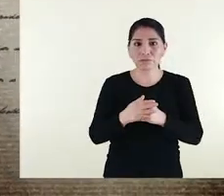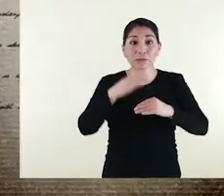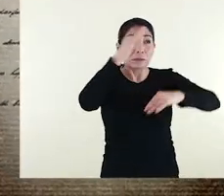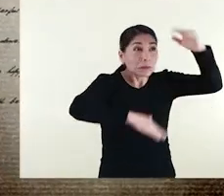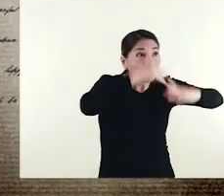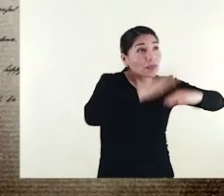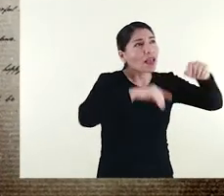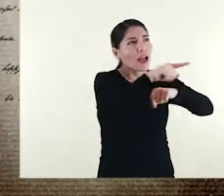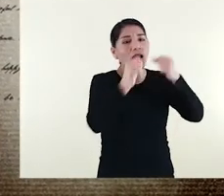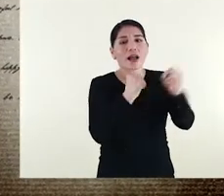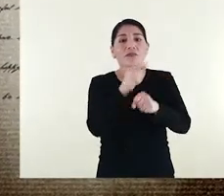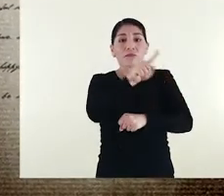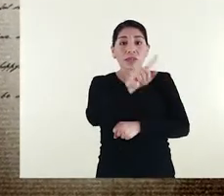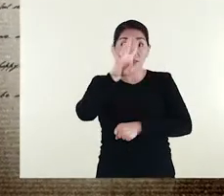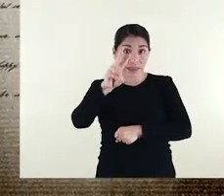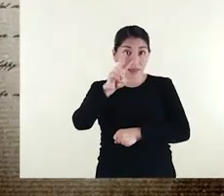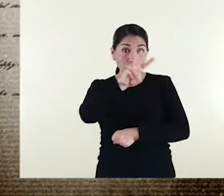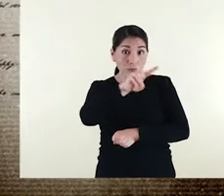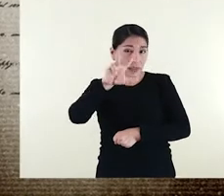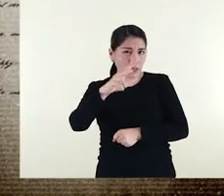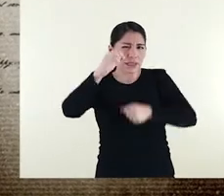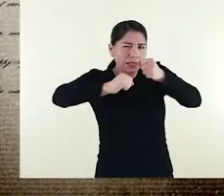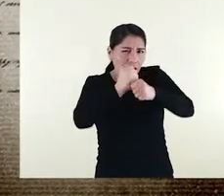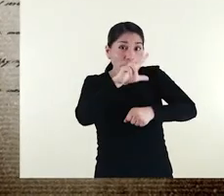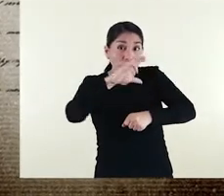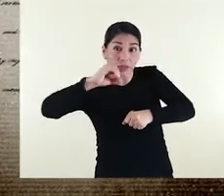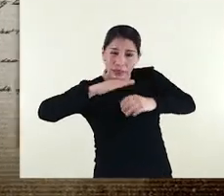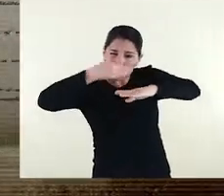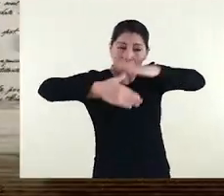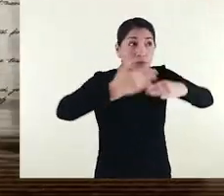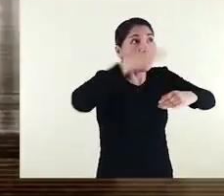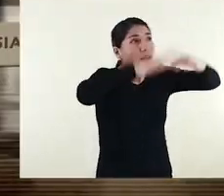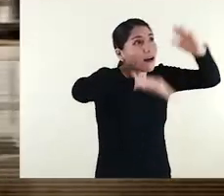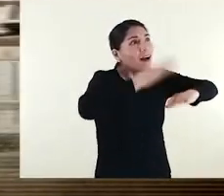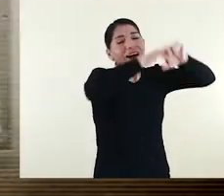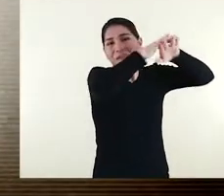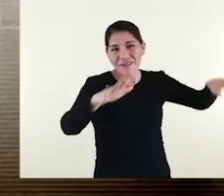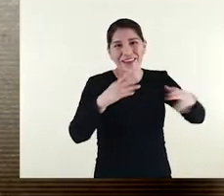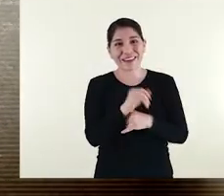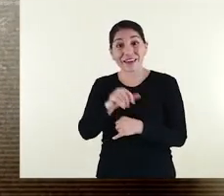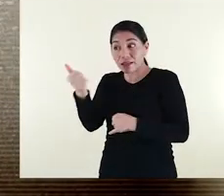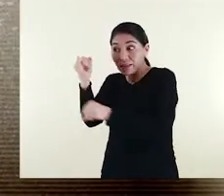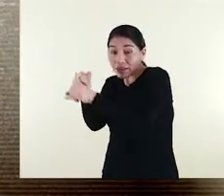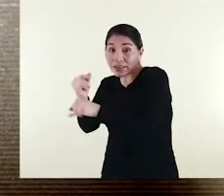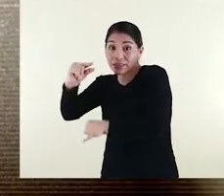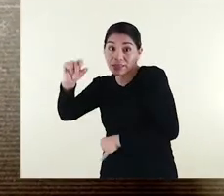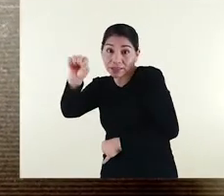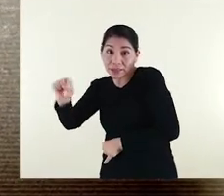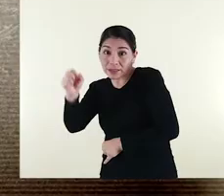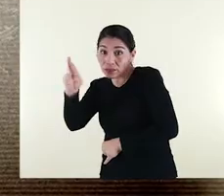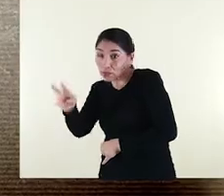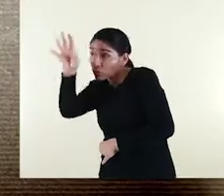en 1623 y se terminó más de 30 años después, tomando como inspiración la Iglesia del Jesús, su